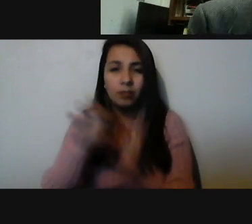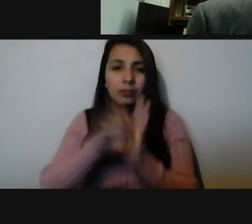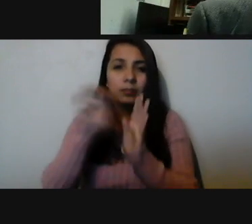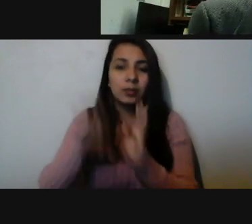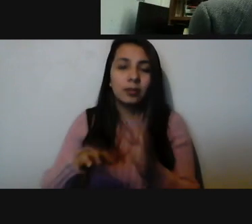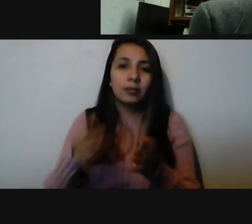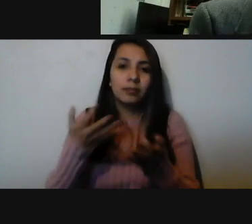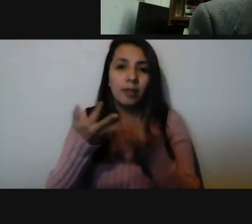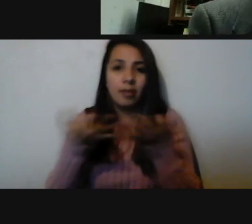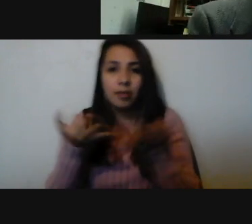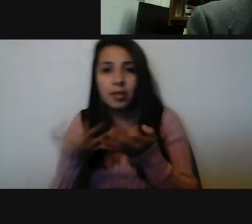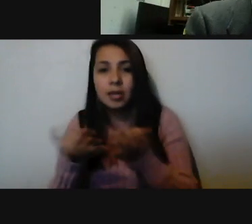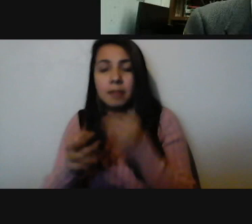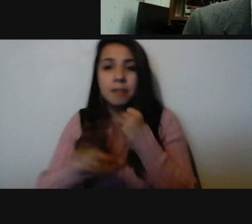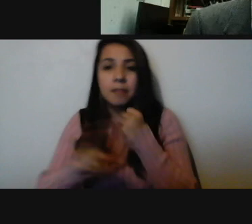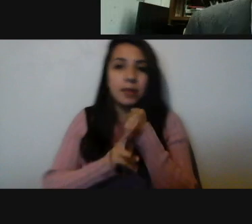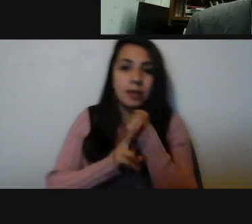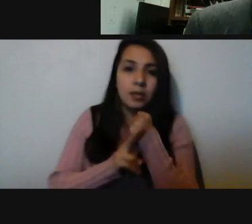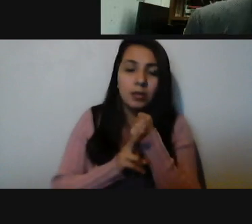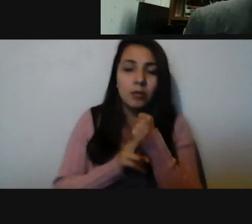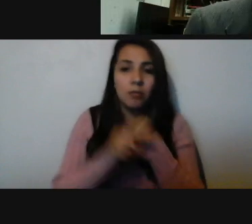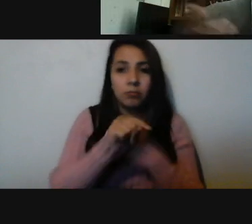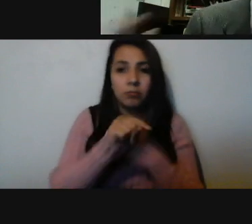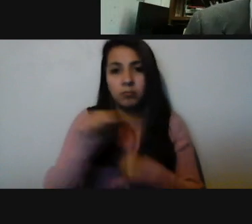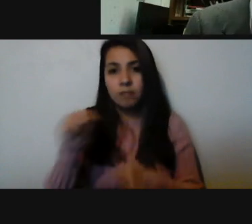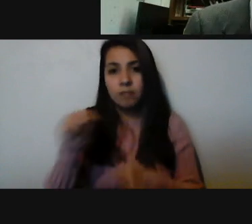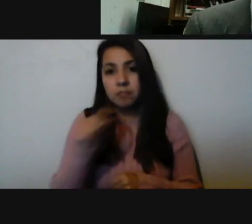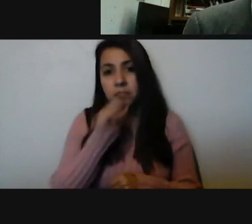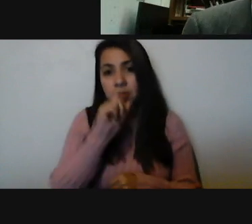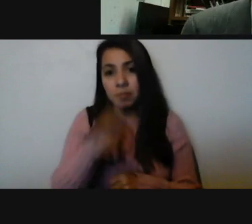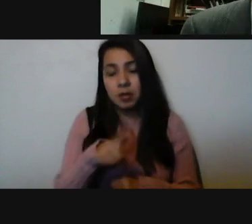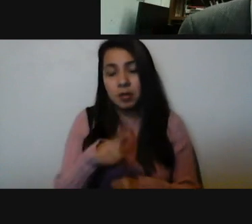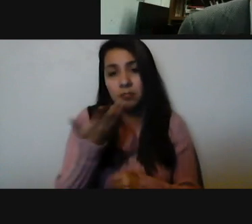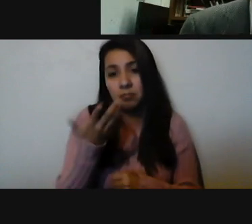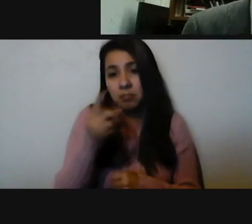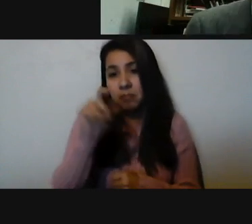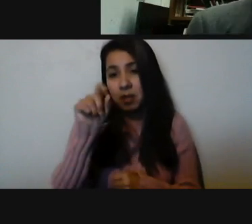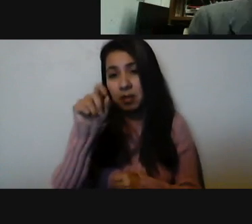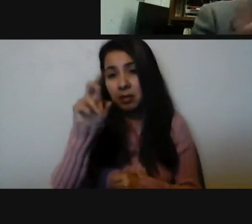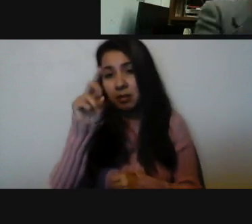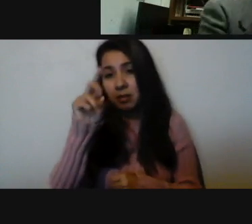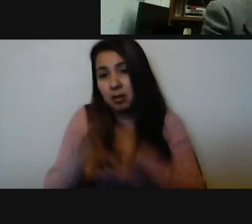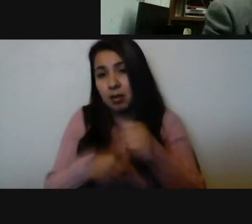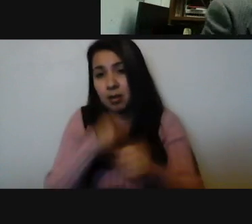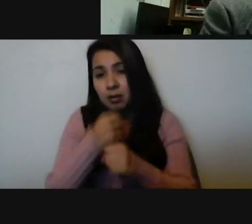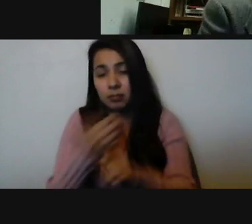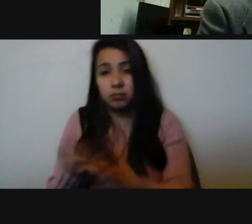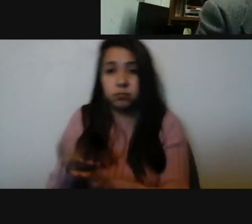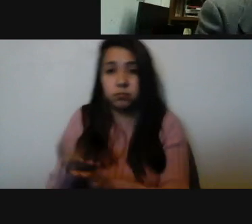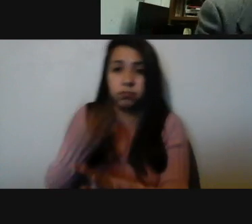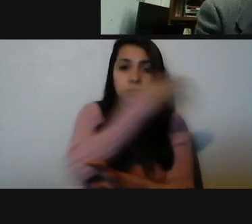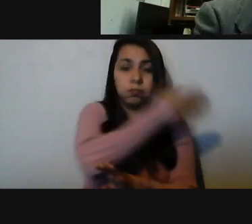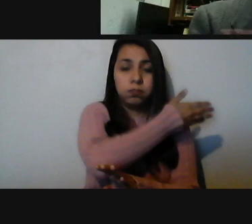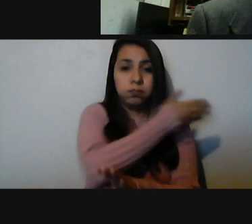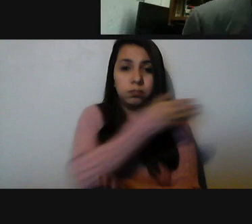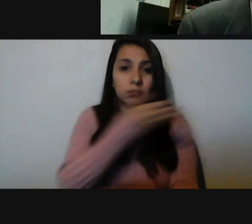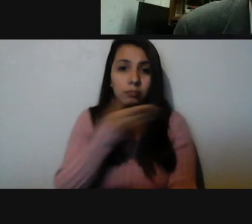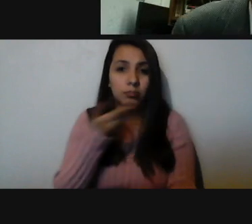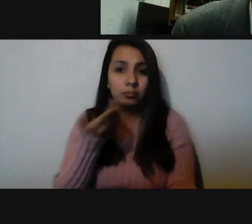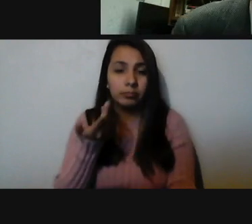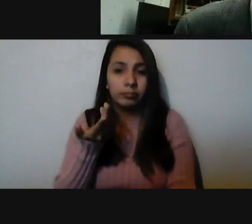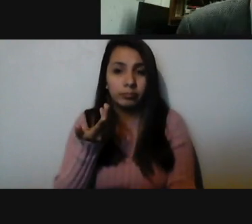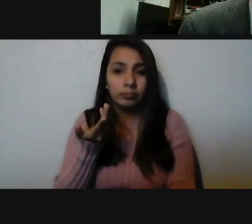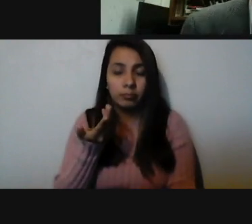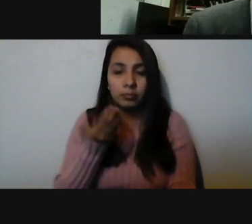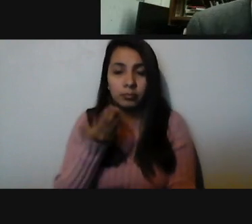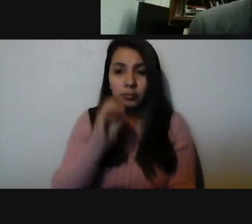que proviene, por ejemplo, de estos catalizadores como las arenas, silicatos, vidrios, etcétera, también lo considera él. Y eso es 20